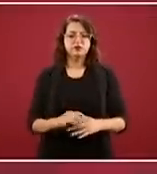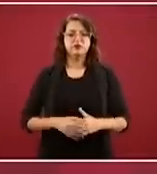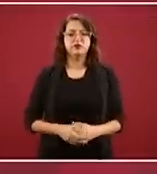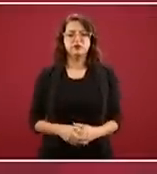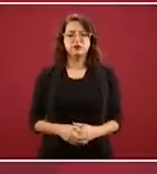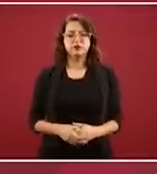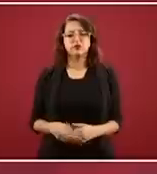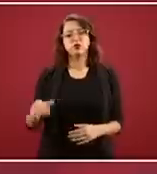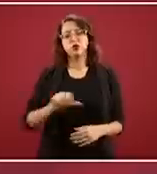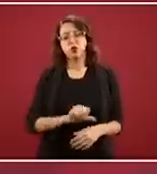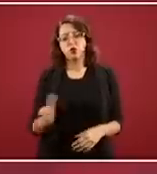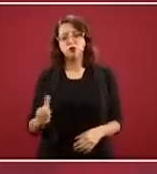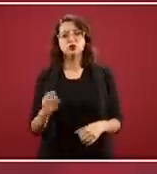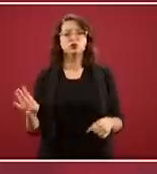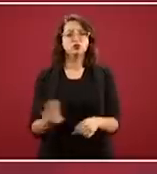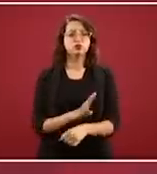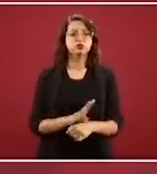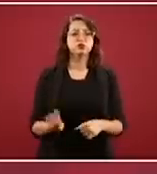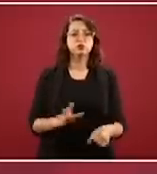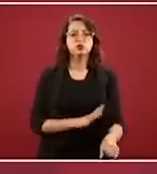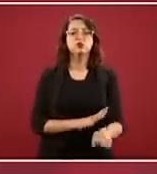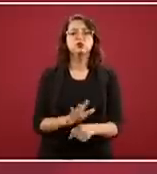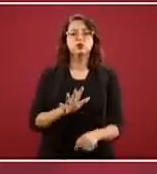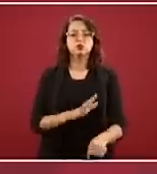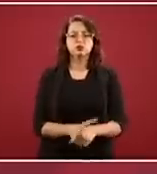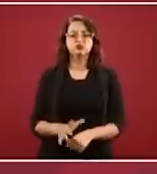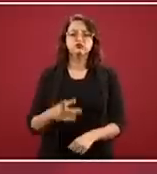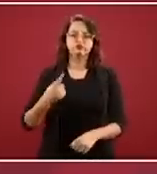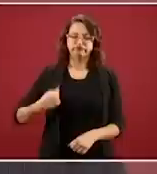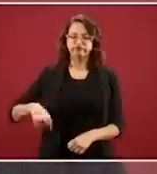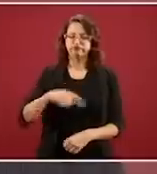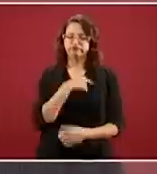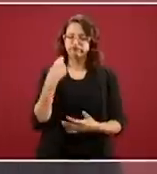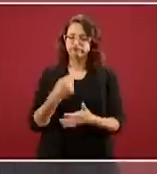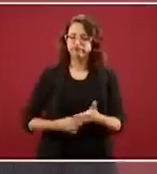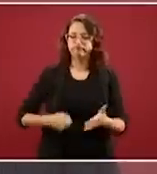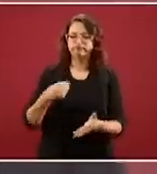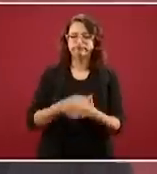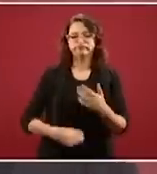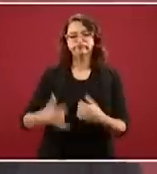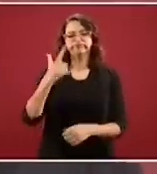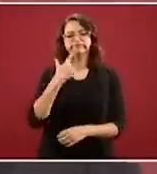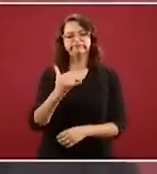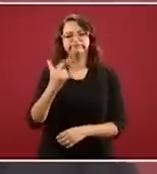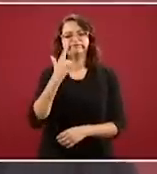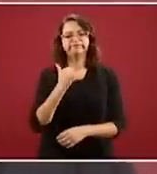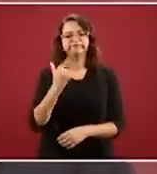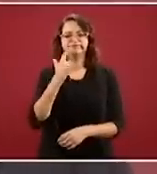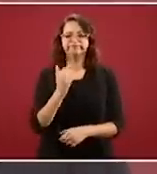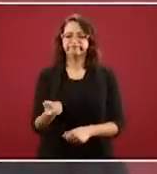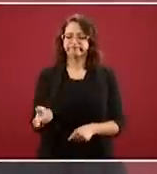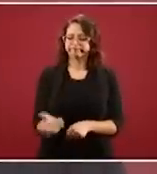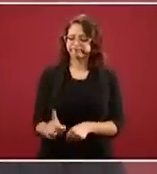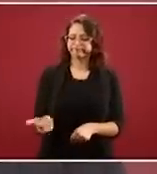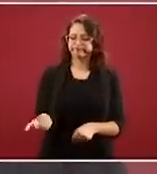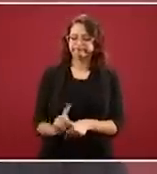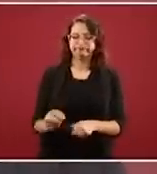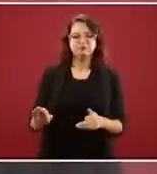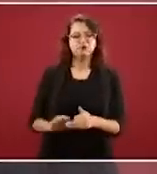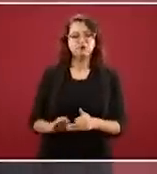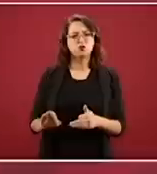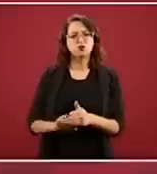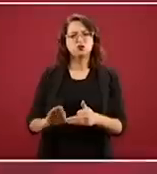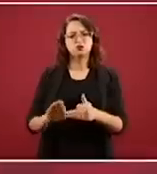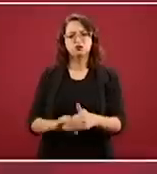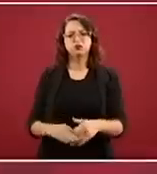Otra ventaja que tenemos es la perseverancia, el estar todos los días